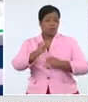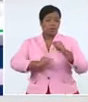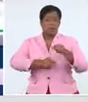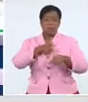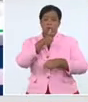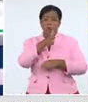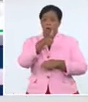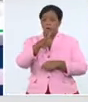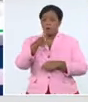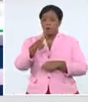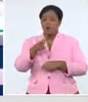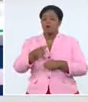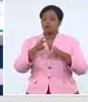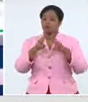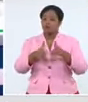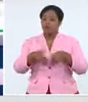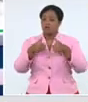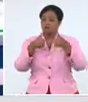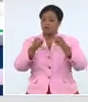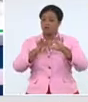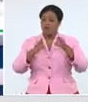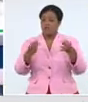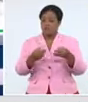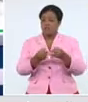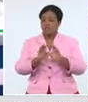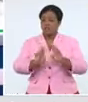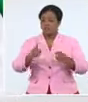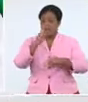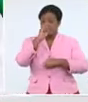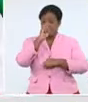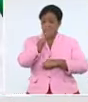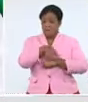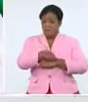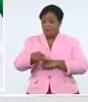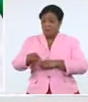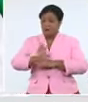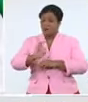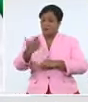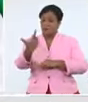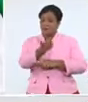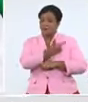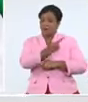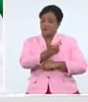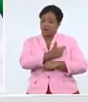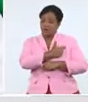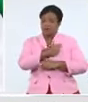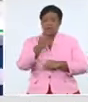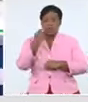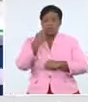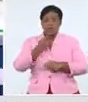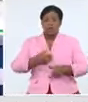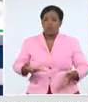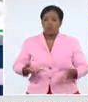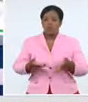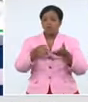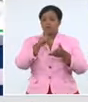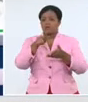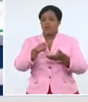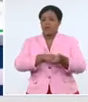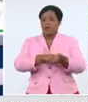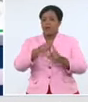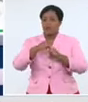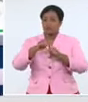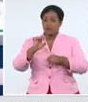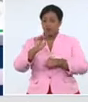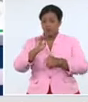familia cubana, ya los niños con una segunda dosis, ya se avanza mucho también con los alérgicos al tiomersal, los convalecientes van